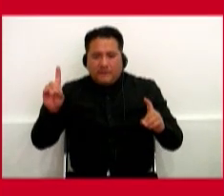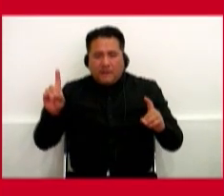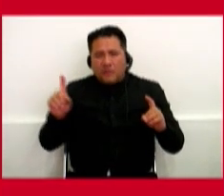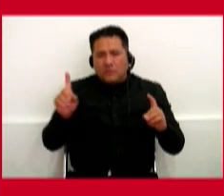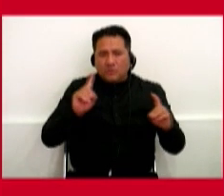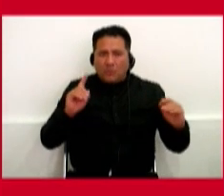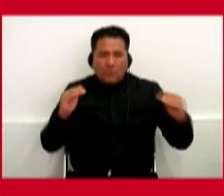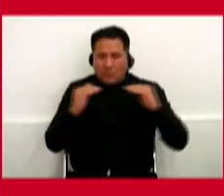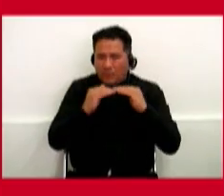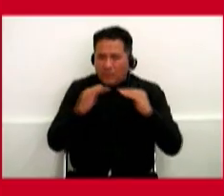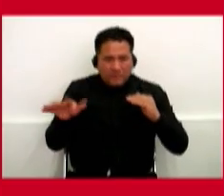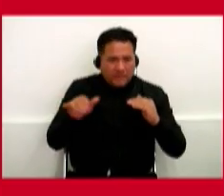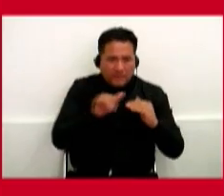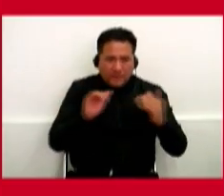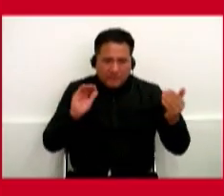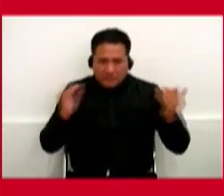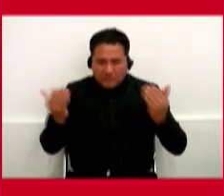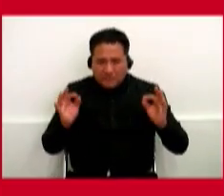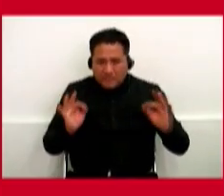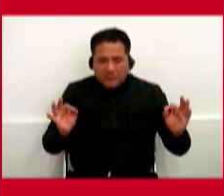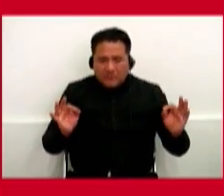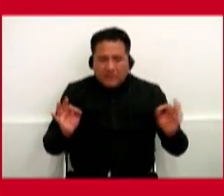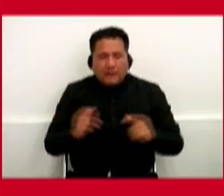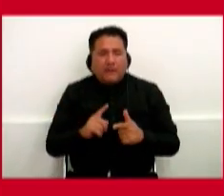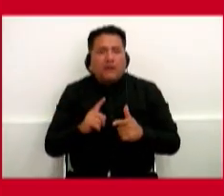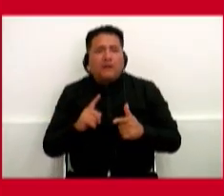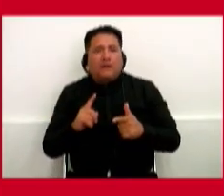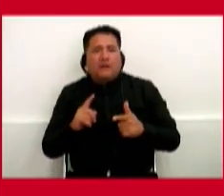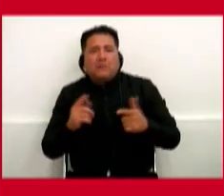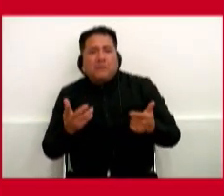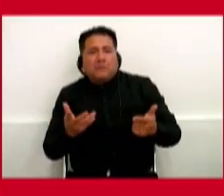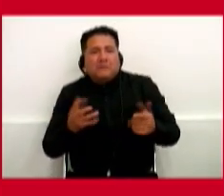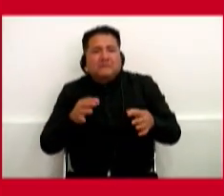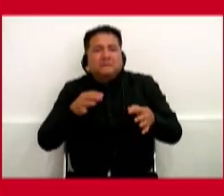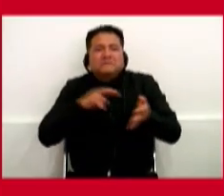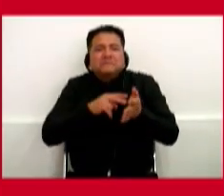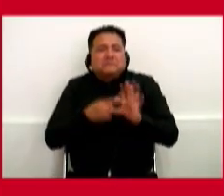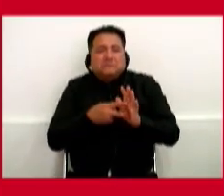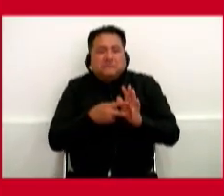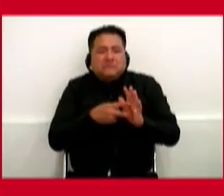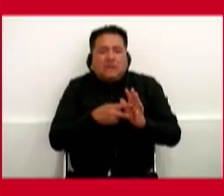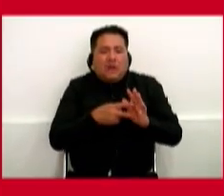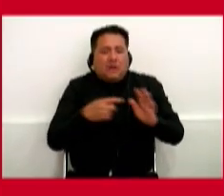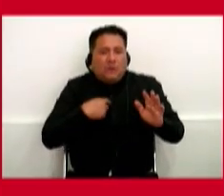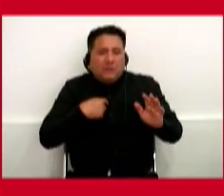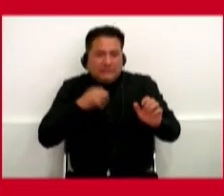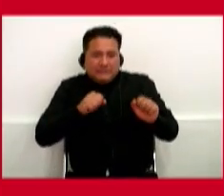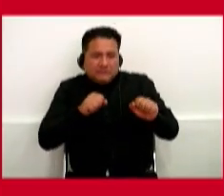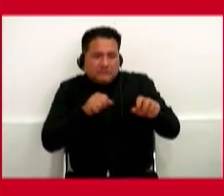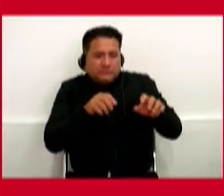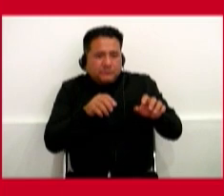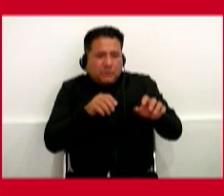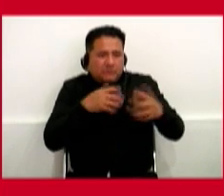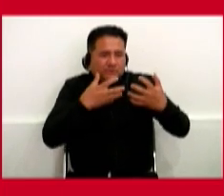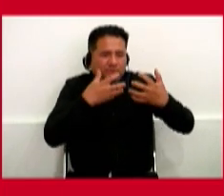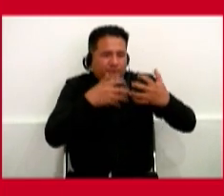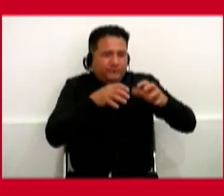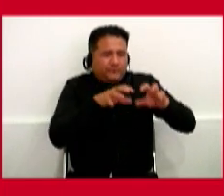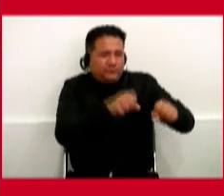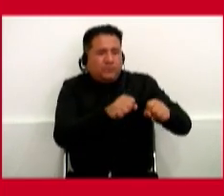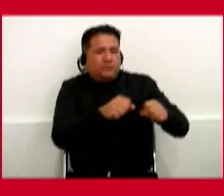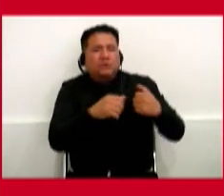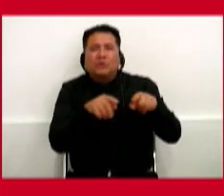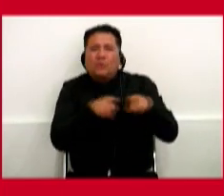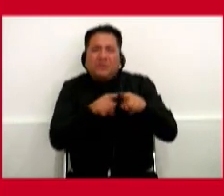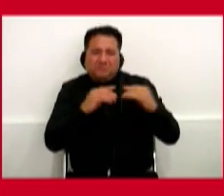en un orden de magnitud similar, quiere decir que sí he logrado capturar el mecanismo de rotura del 2D, ¿no? O sea, estamos hablando de lo